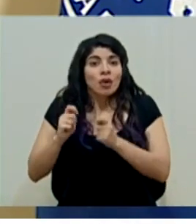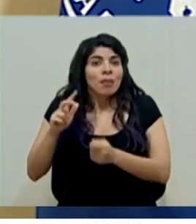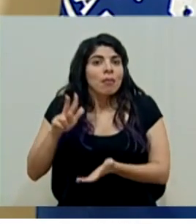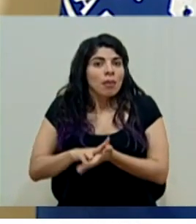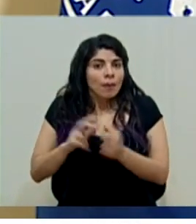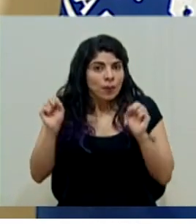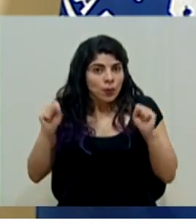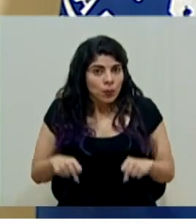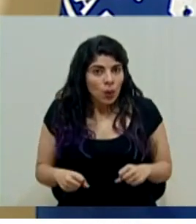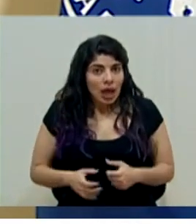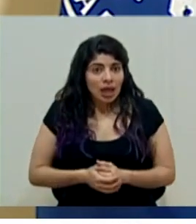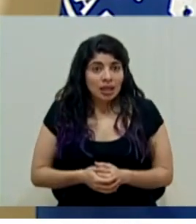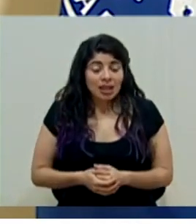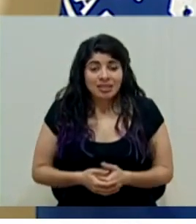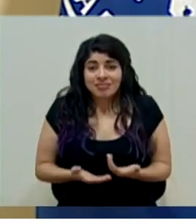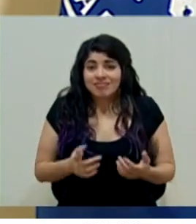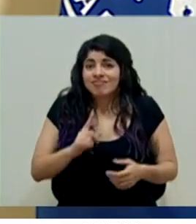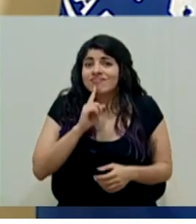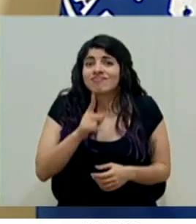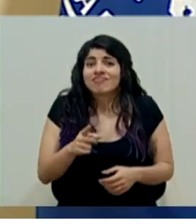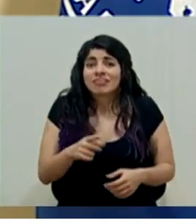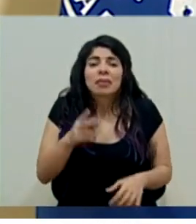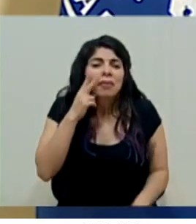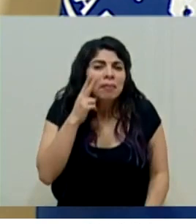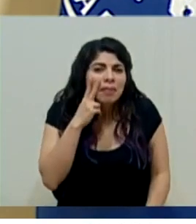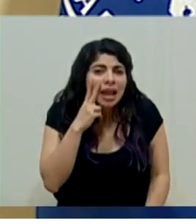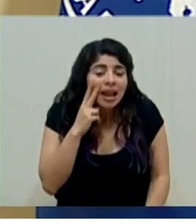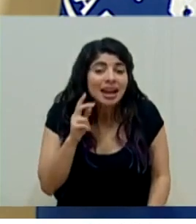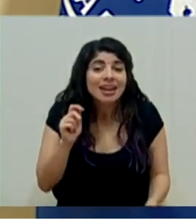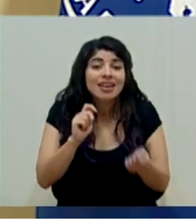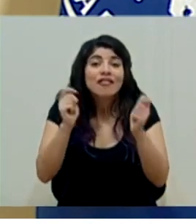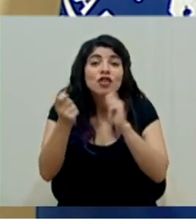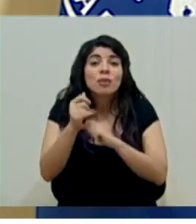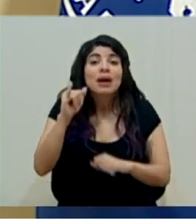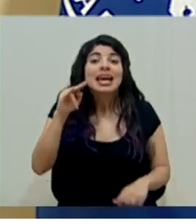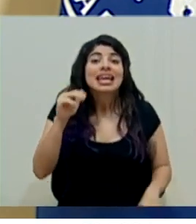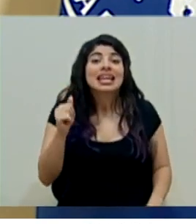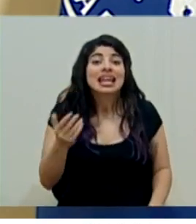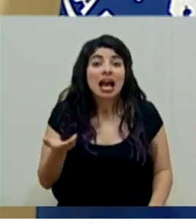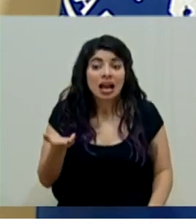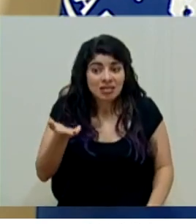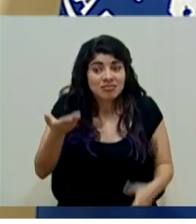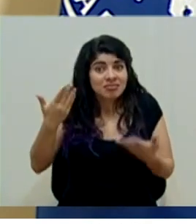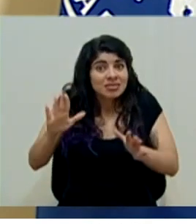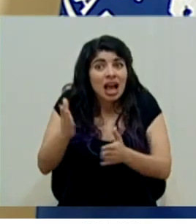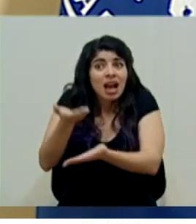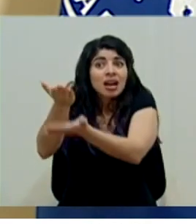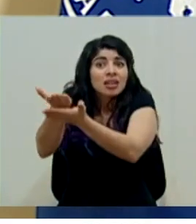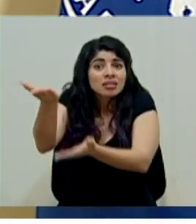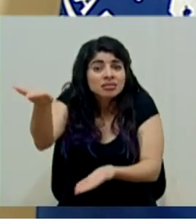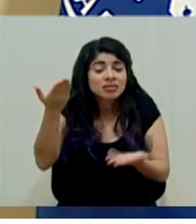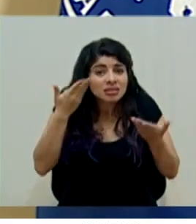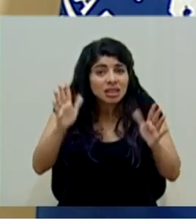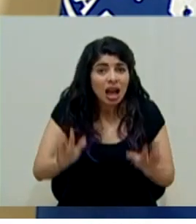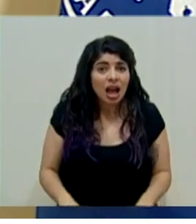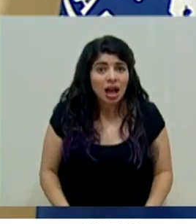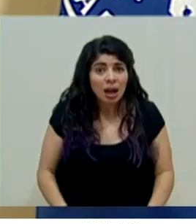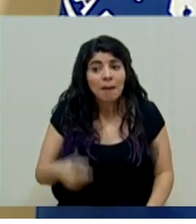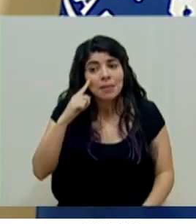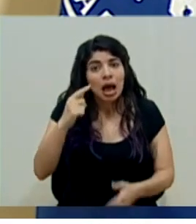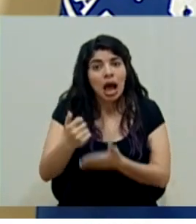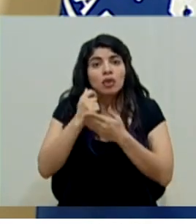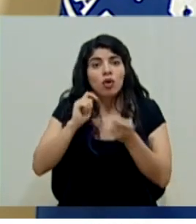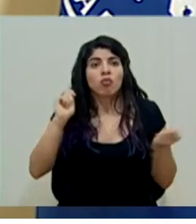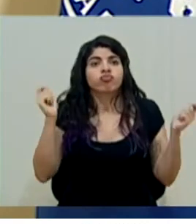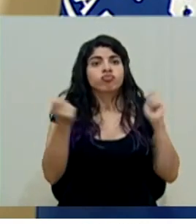que podríamos tener, fíjese usted, la reforma Lina, que ya también está dictaminada para modernizar